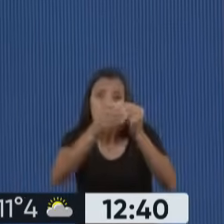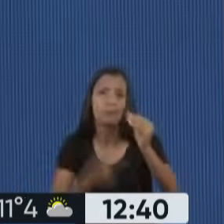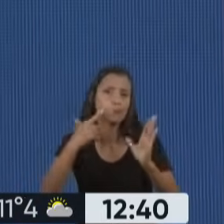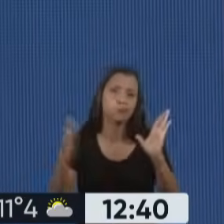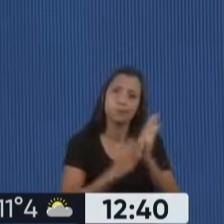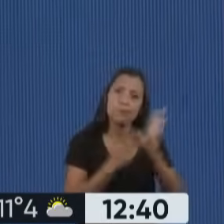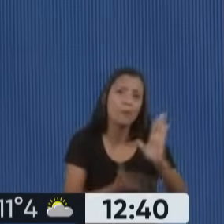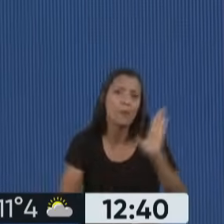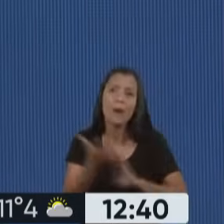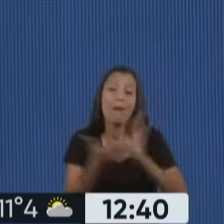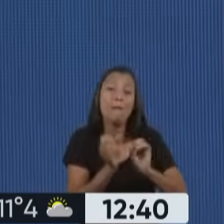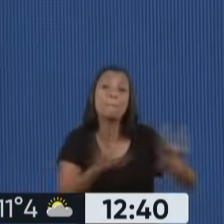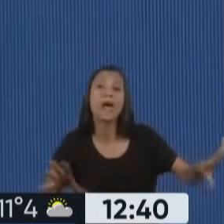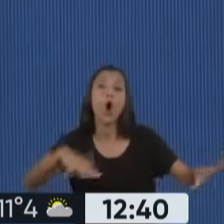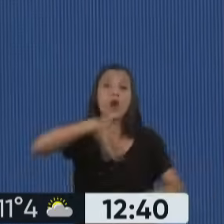historia,